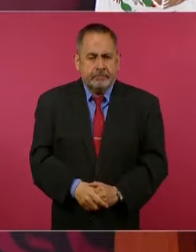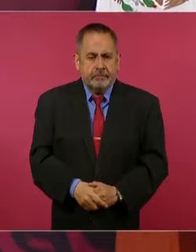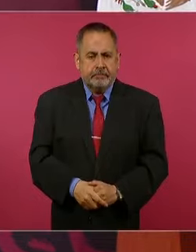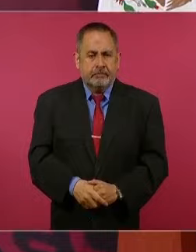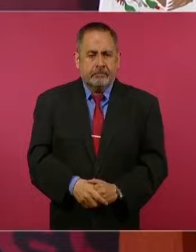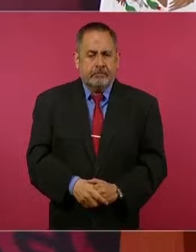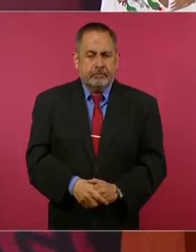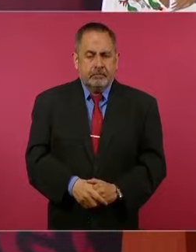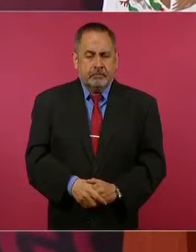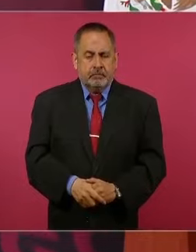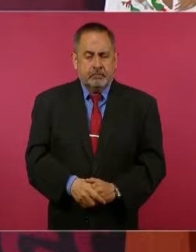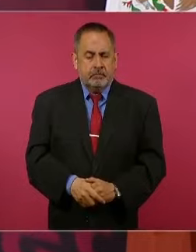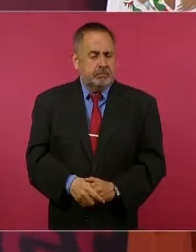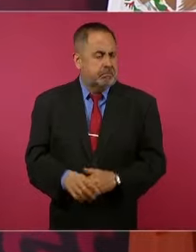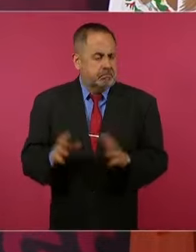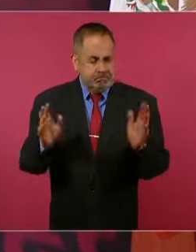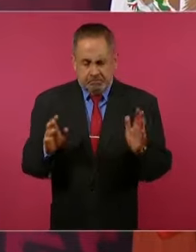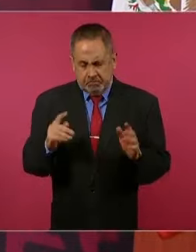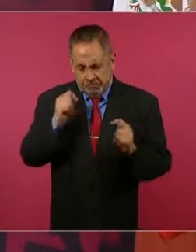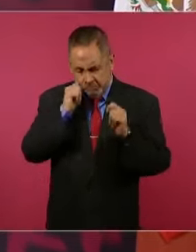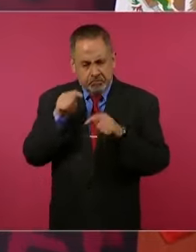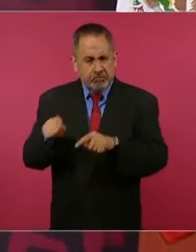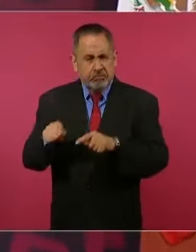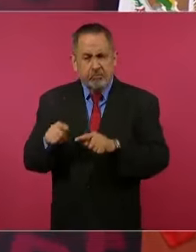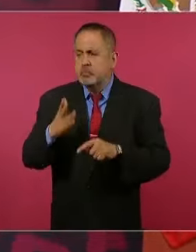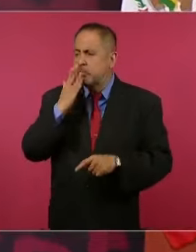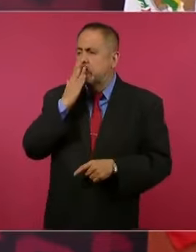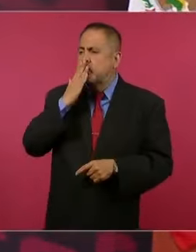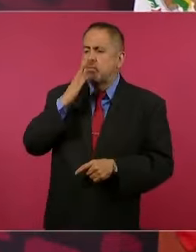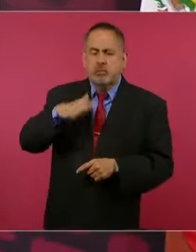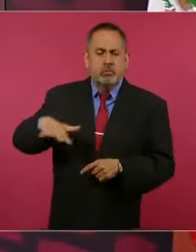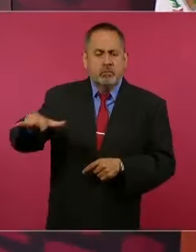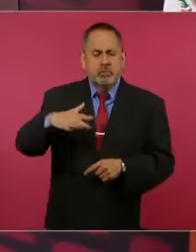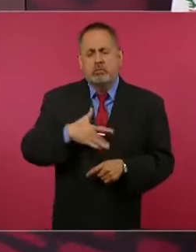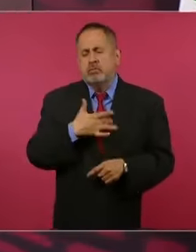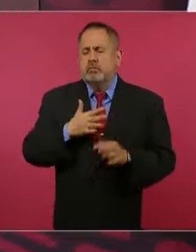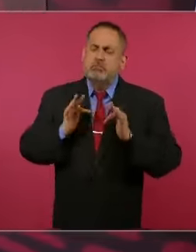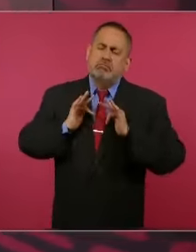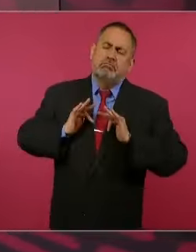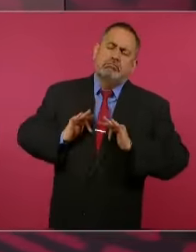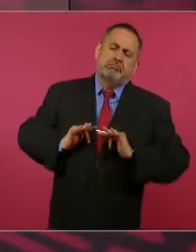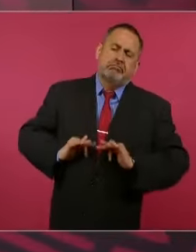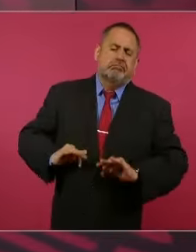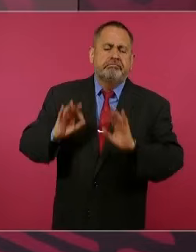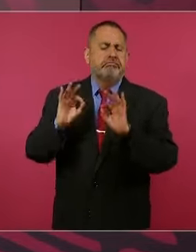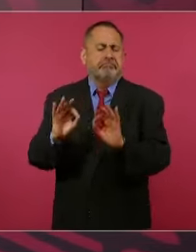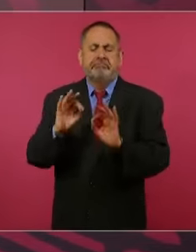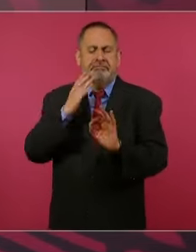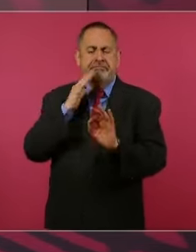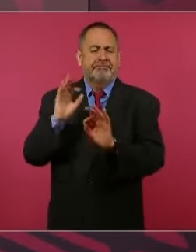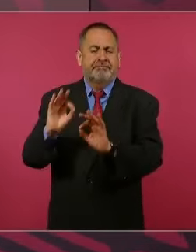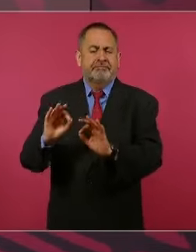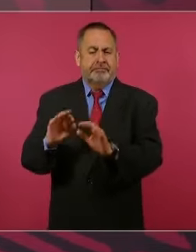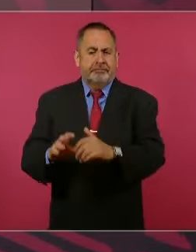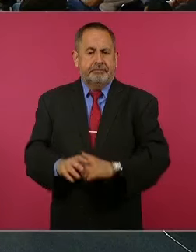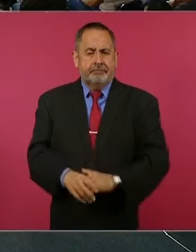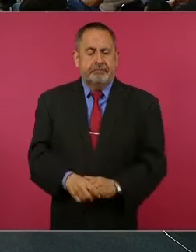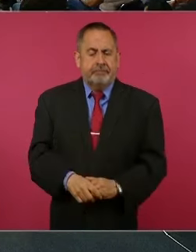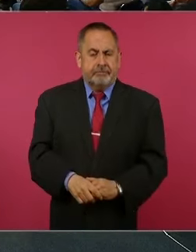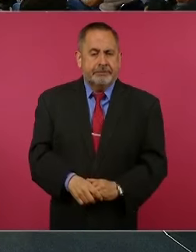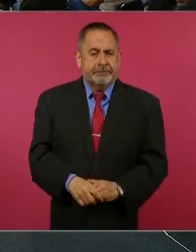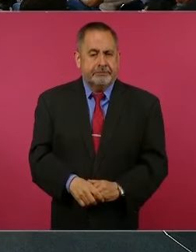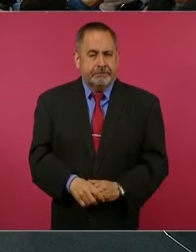planes Entonces el caso de de Sonora me da tranquilidad por eso